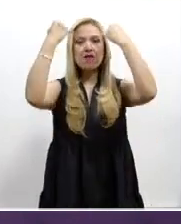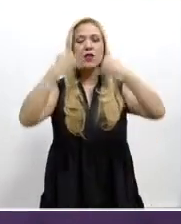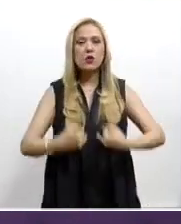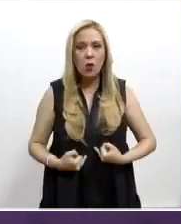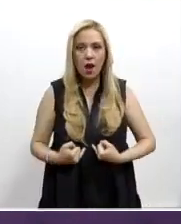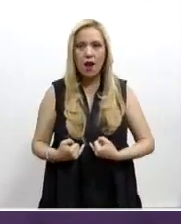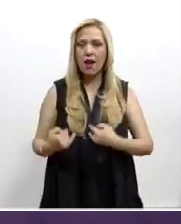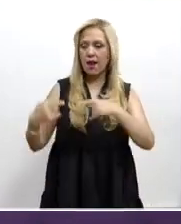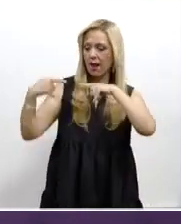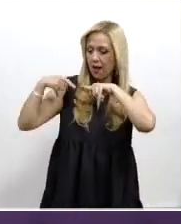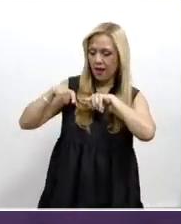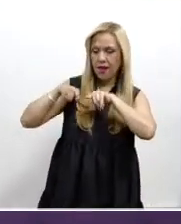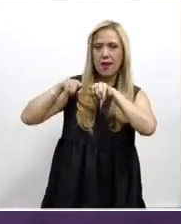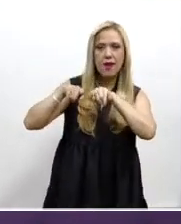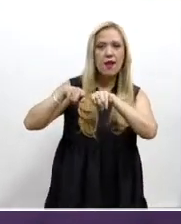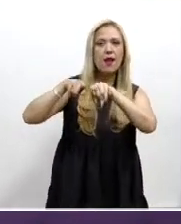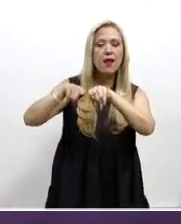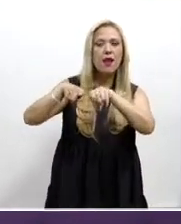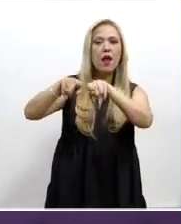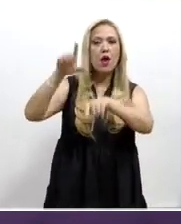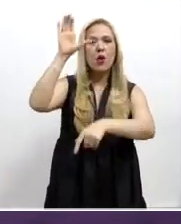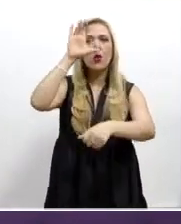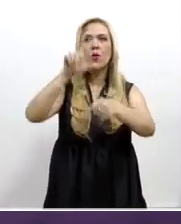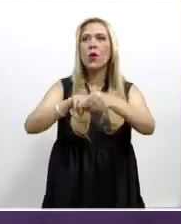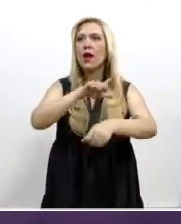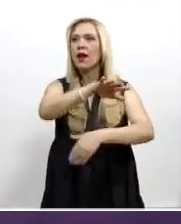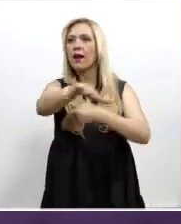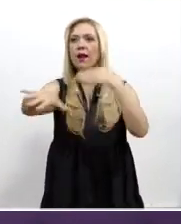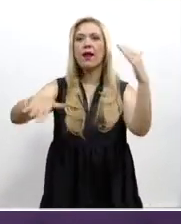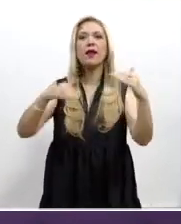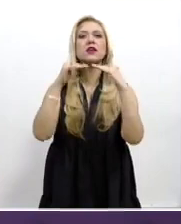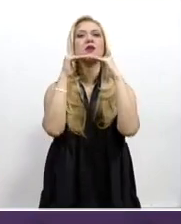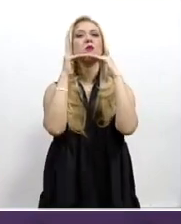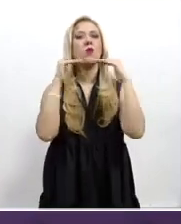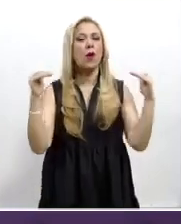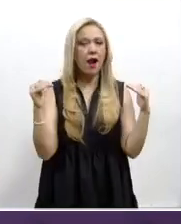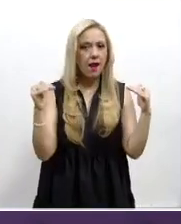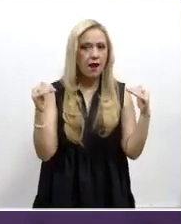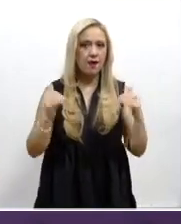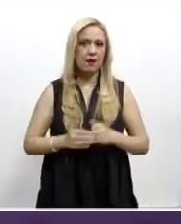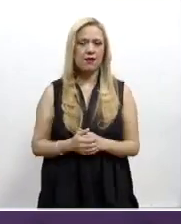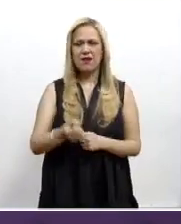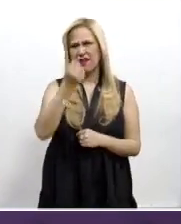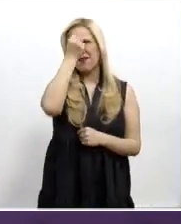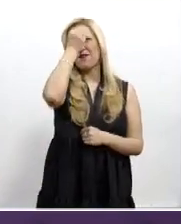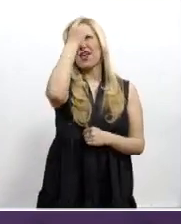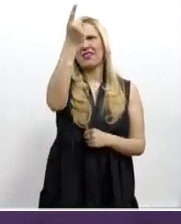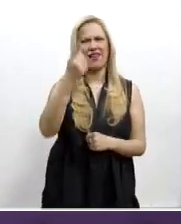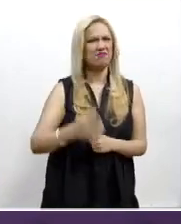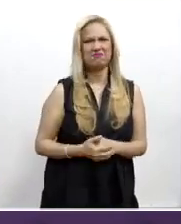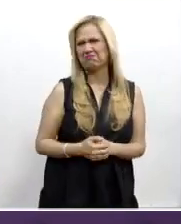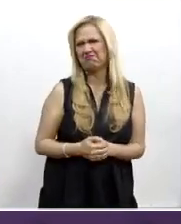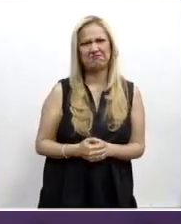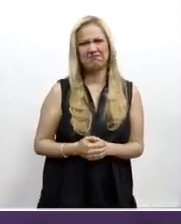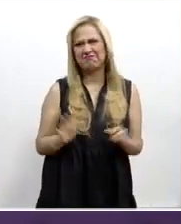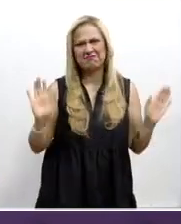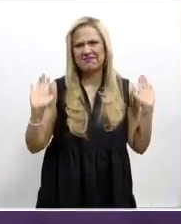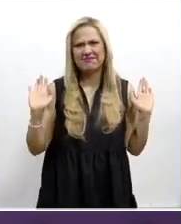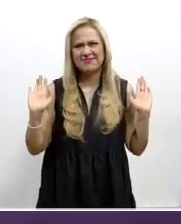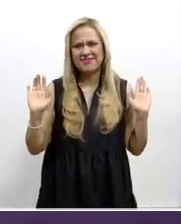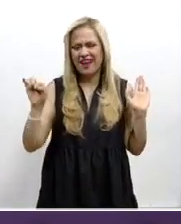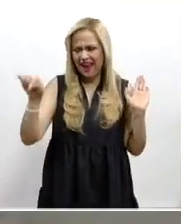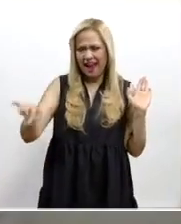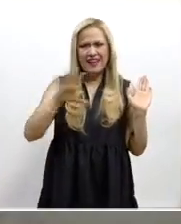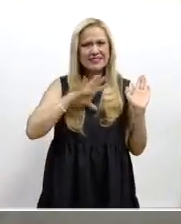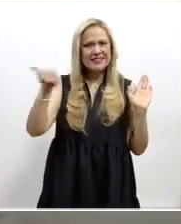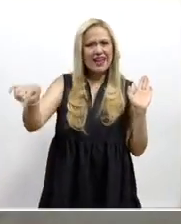y sintónica con la transformación social y cultural a favor de la igualdad. No tenemos que inventar nada, y ahí está todo inventado, es alcanzar